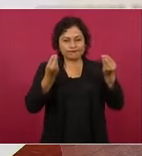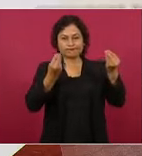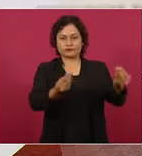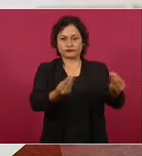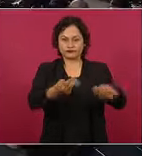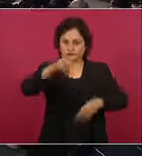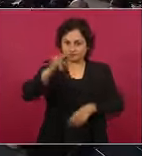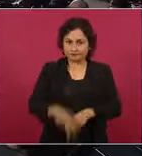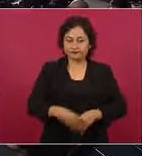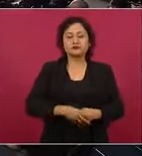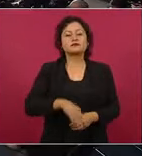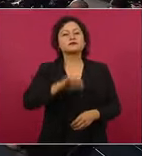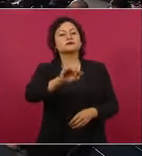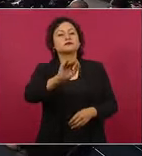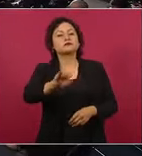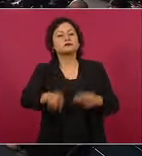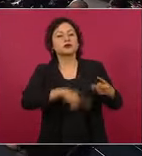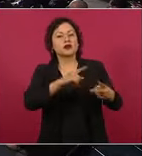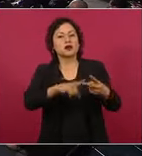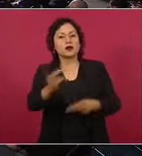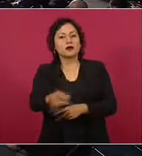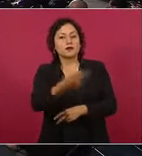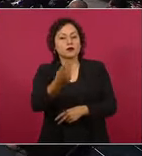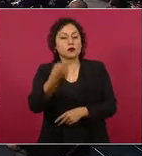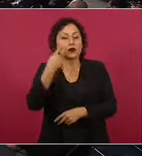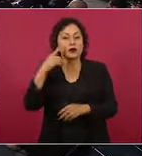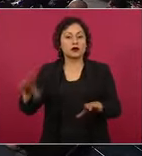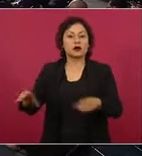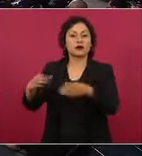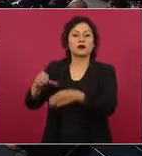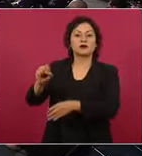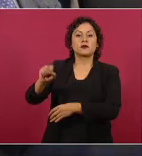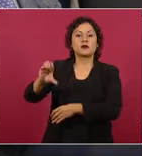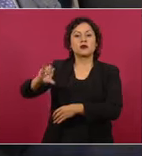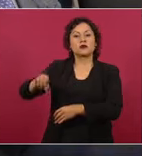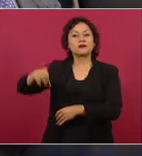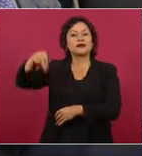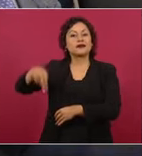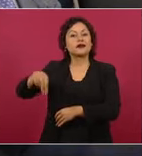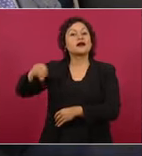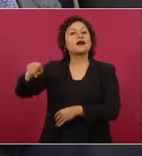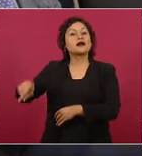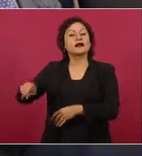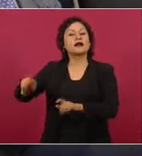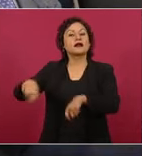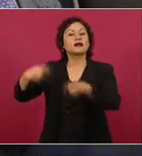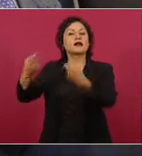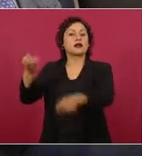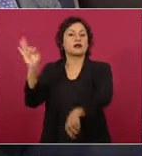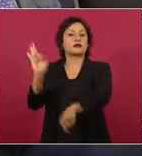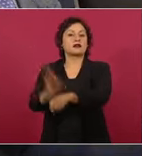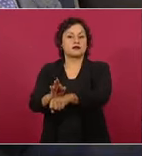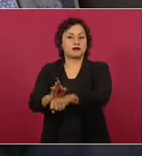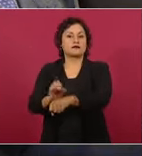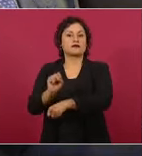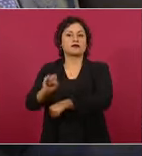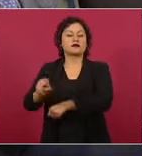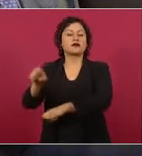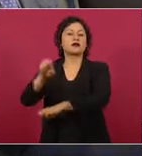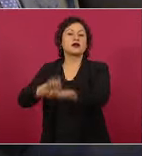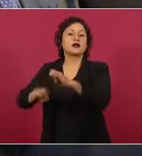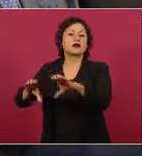Señor presidente, y en una segunda pregunta, la Suprema Corte de Justicia de la Nación otorgó un amparo a la compañía Philip